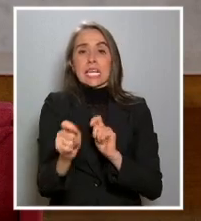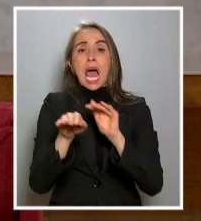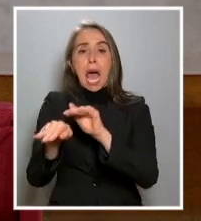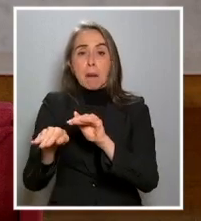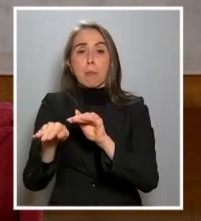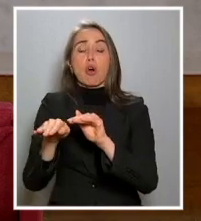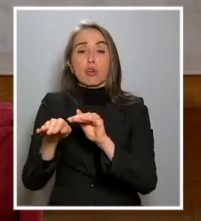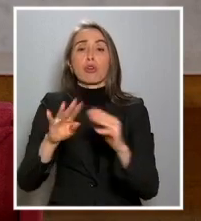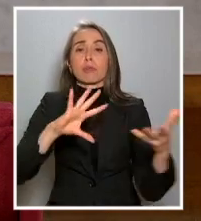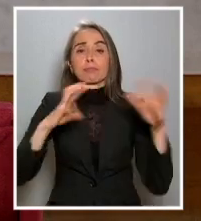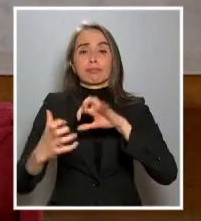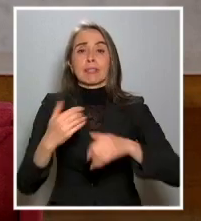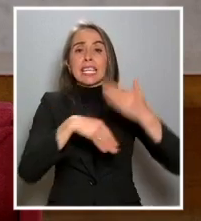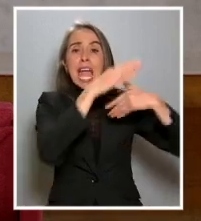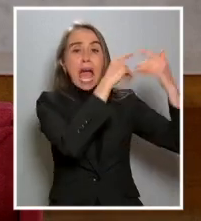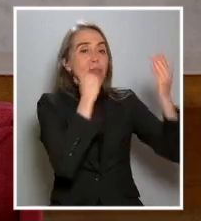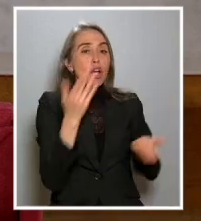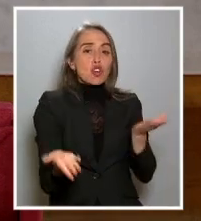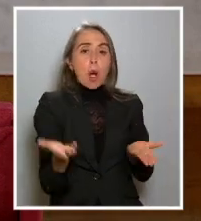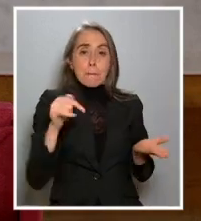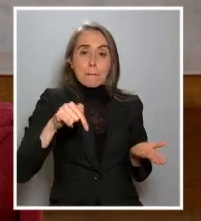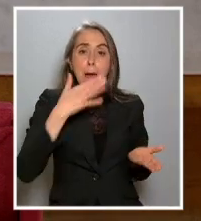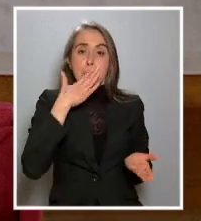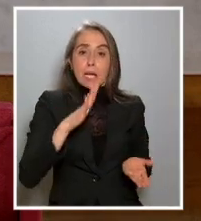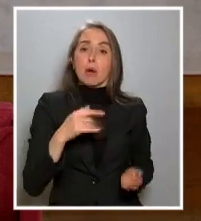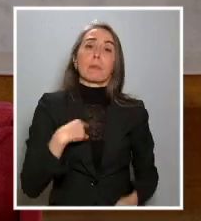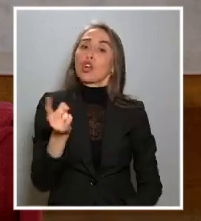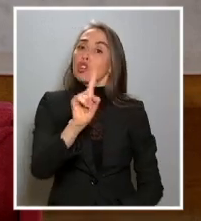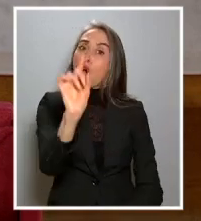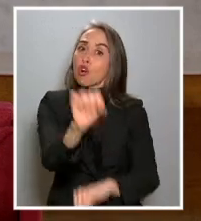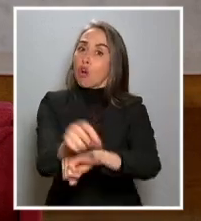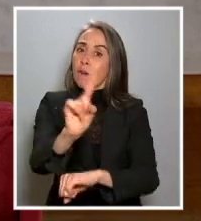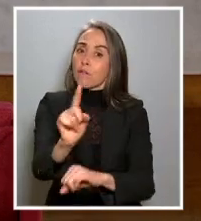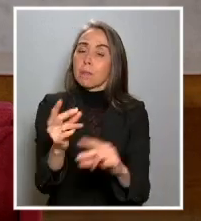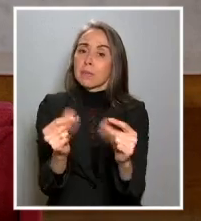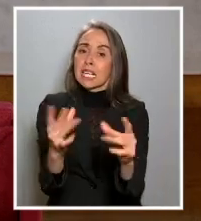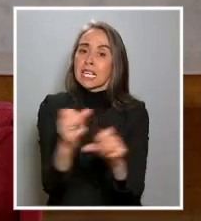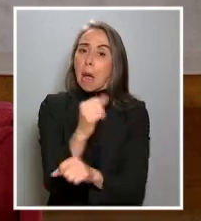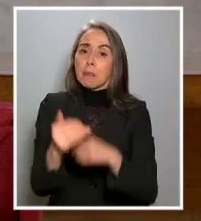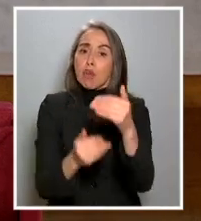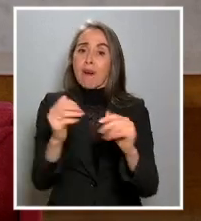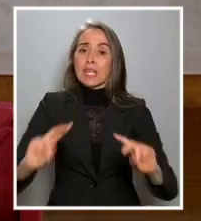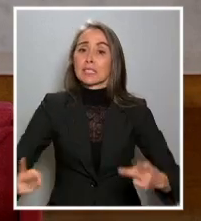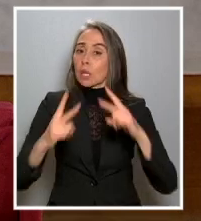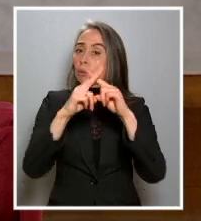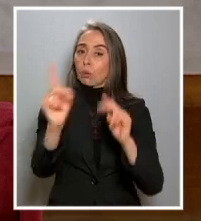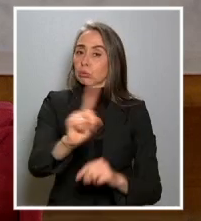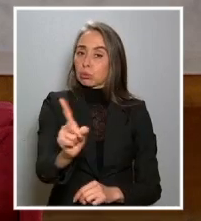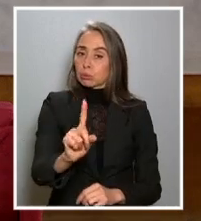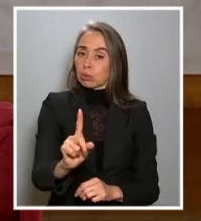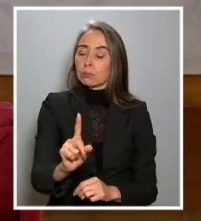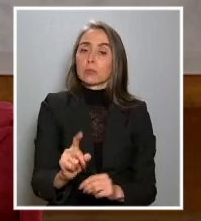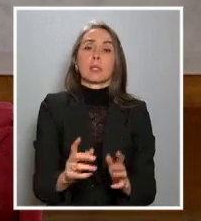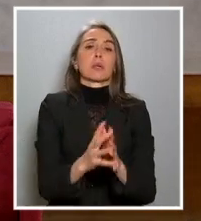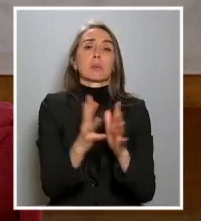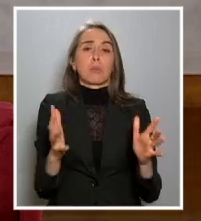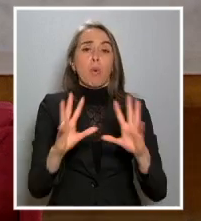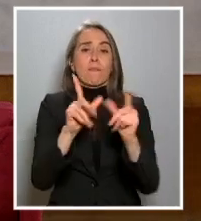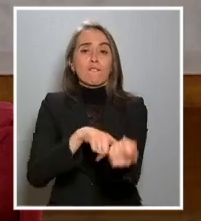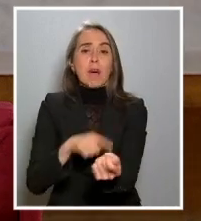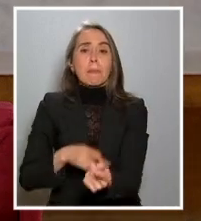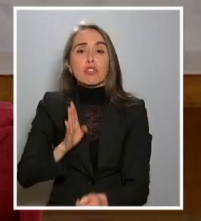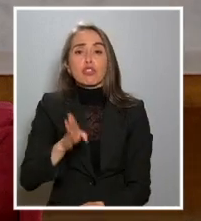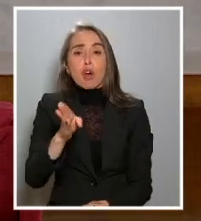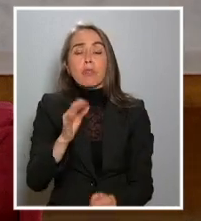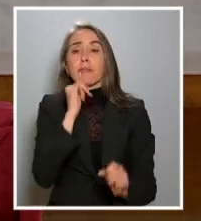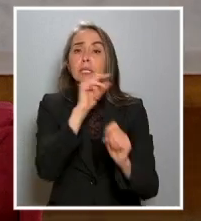relación a las catástrofes anteriores, tengo que decirles que no estoy conforme con la velocidad de los avances de reconstrucción. Hay demasiadas familias que aún